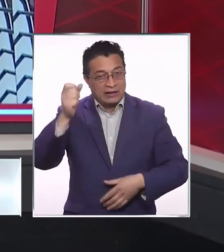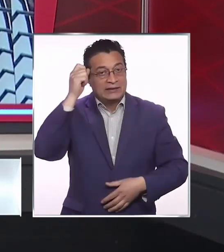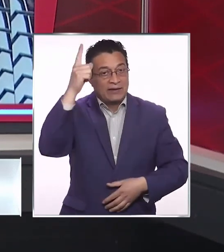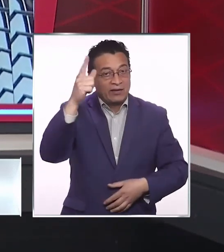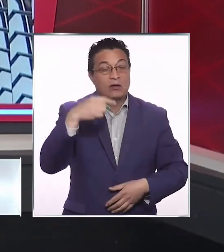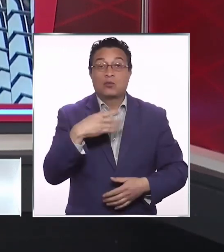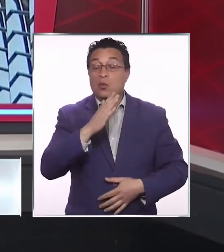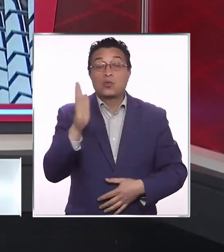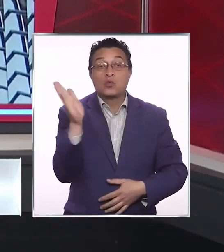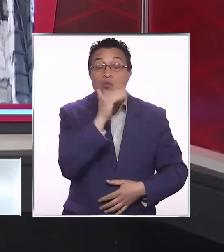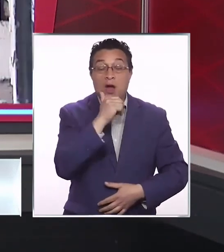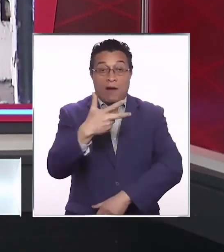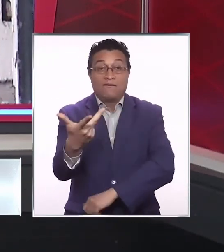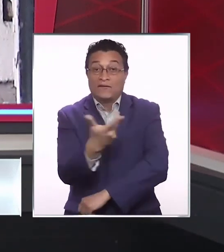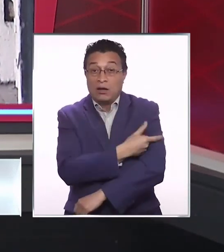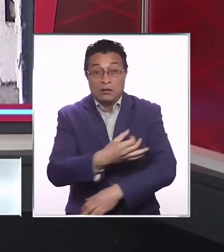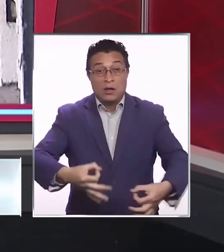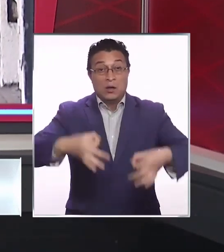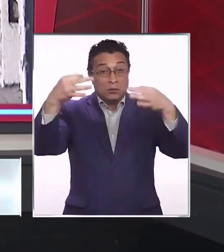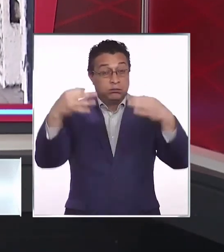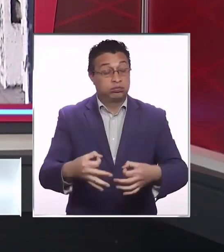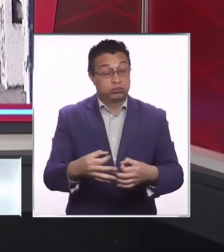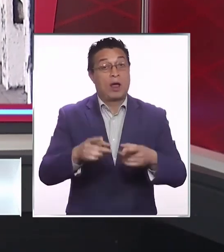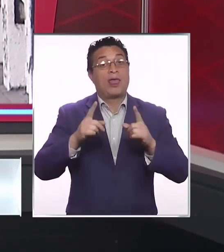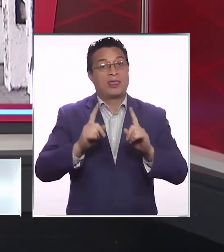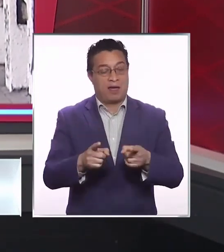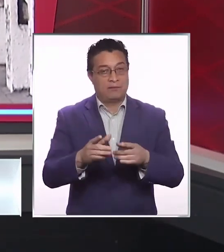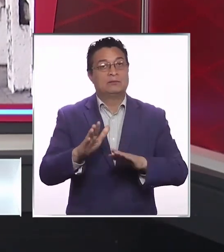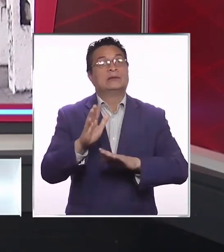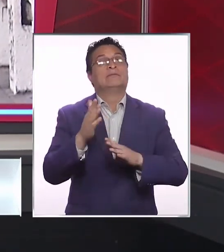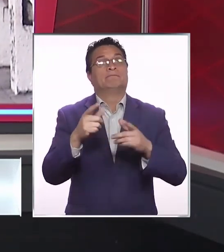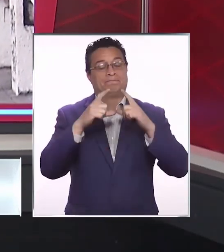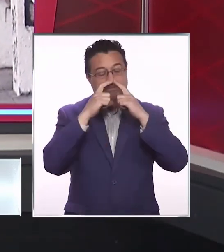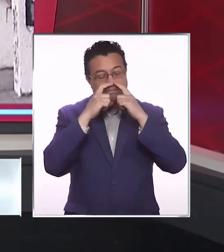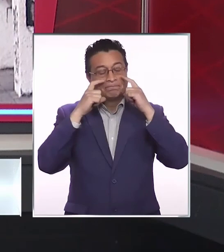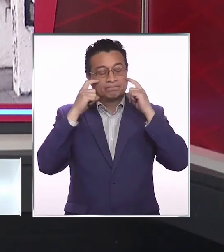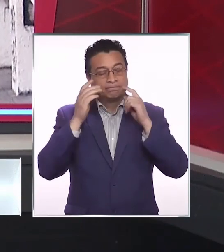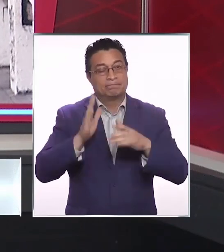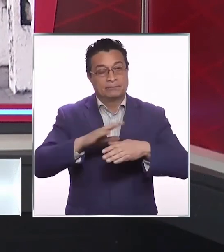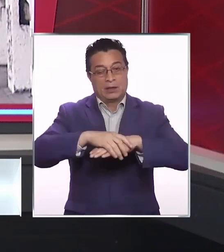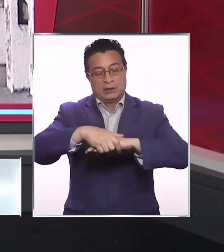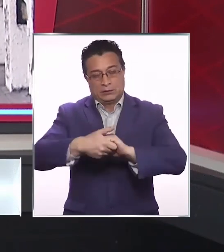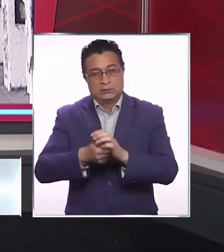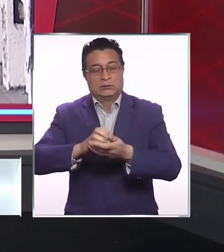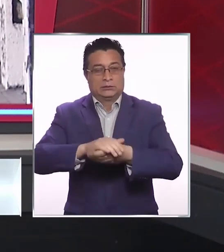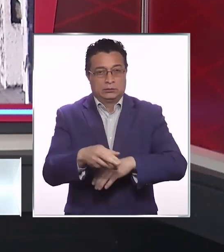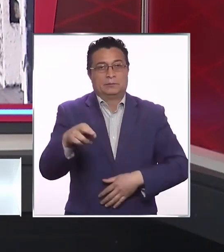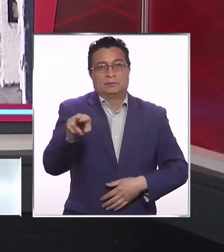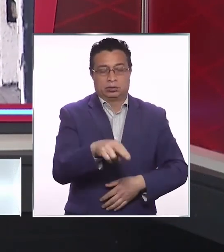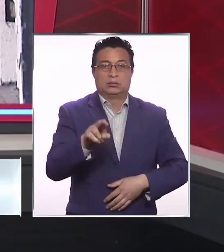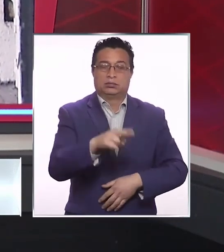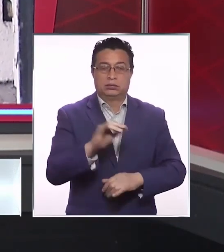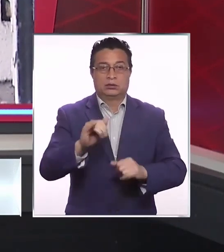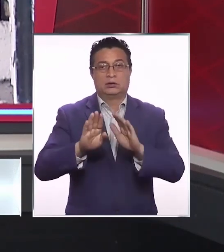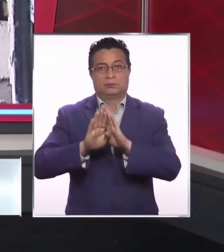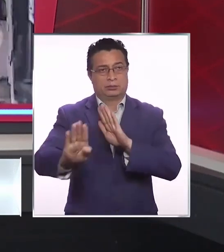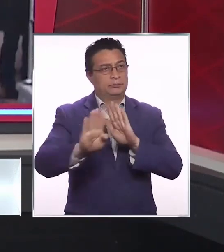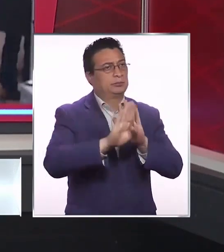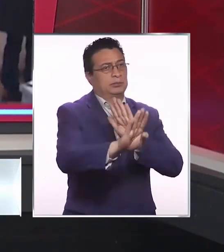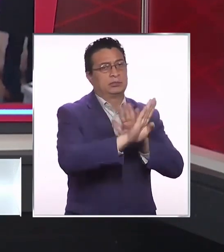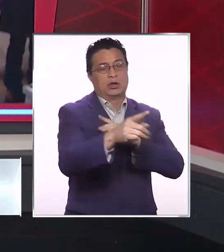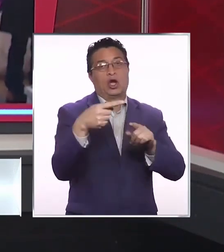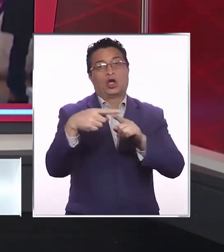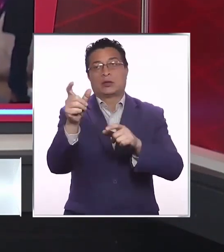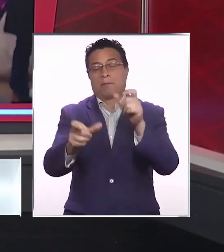saber que mientras no haya una vacuna efectiva, sigue siendo necesario usar mascarilla, lavar frecuentemente las manos y mantener la